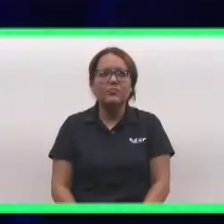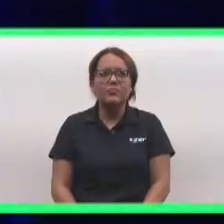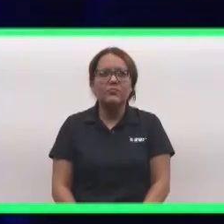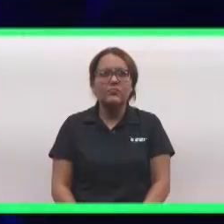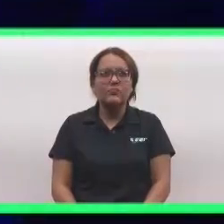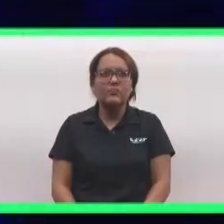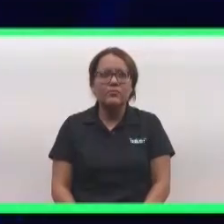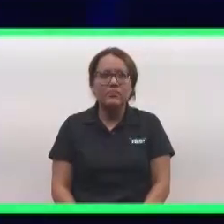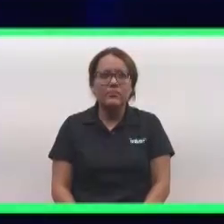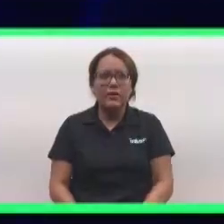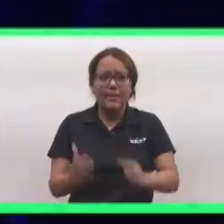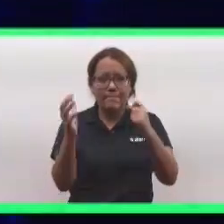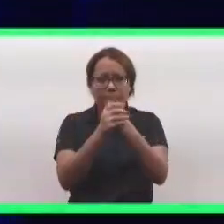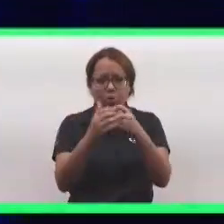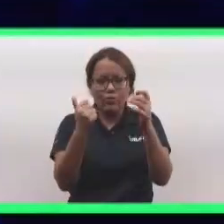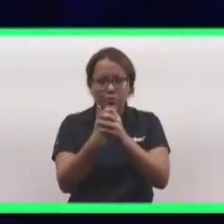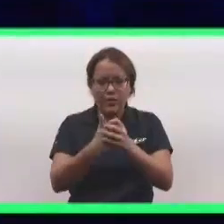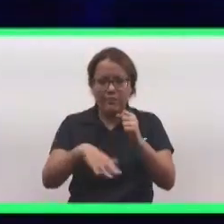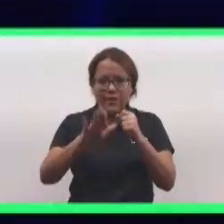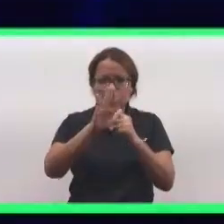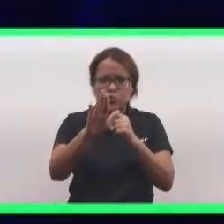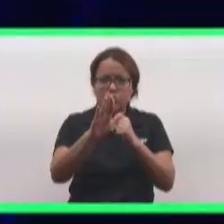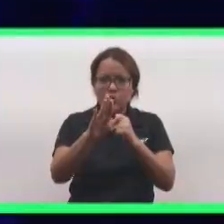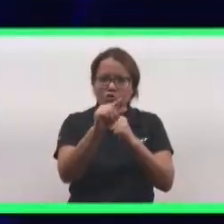¿Cómo se llama su problema?